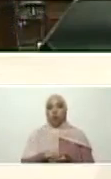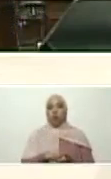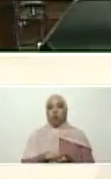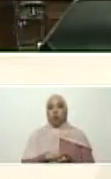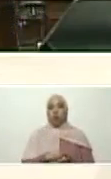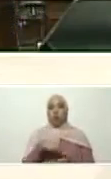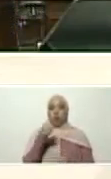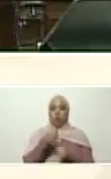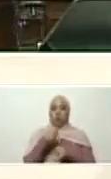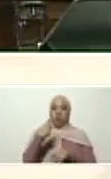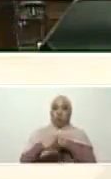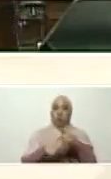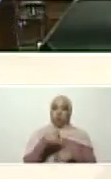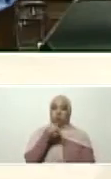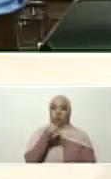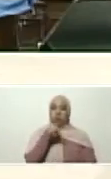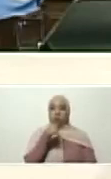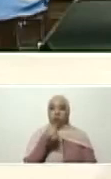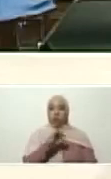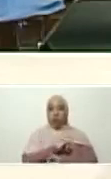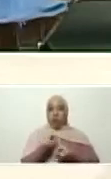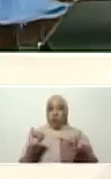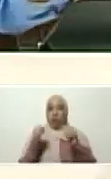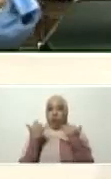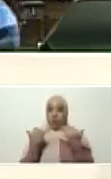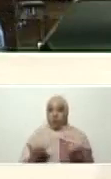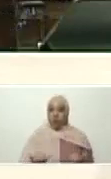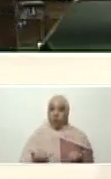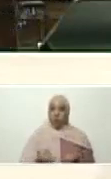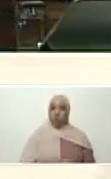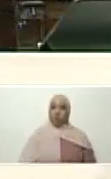escenario entró el pueblo. Ya basta.